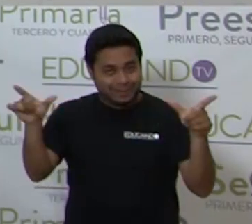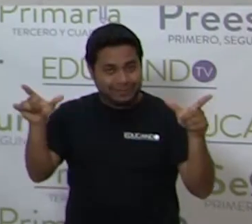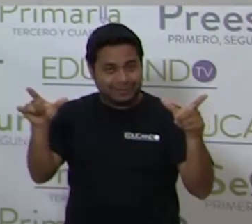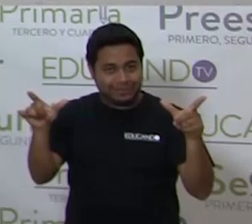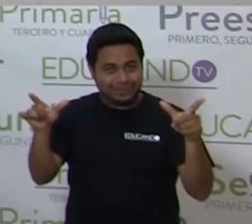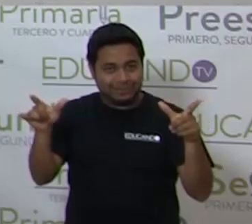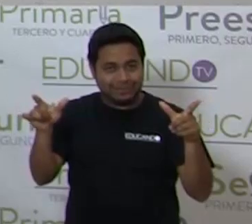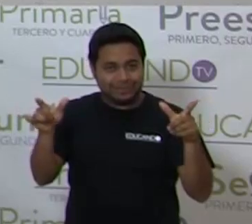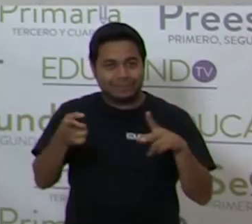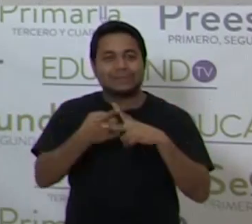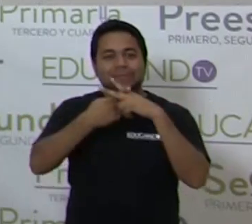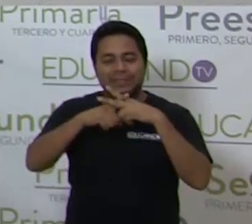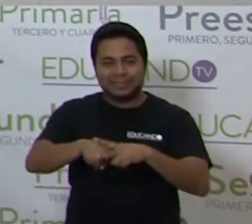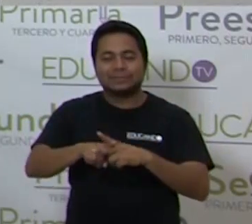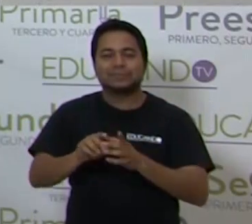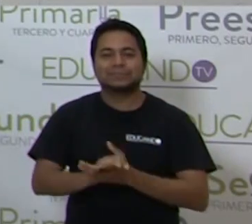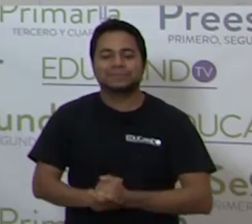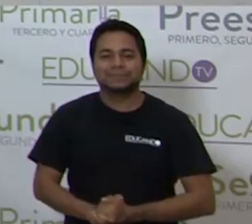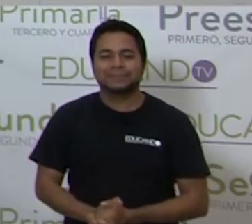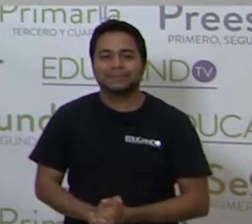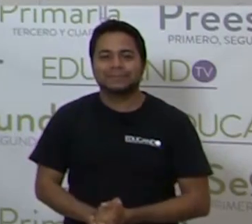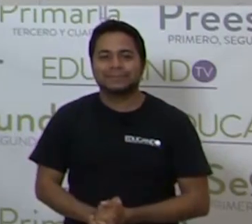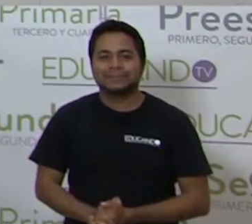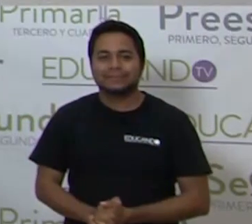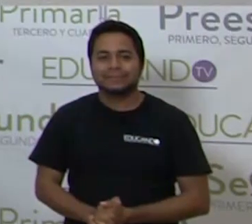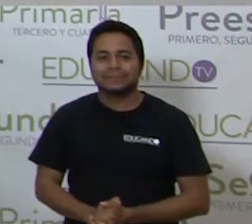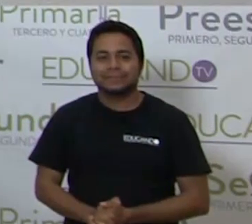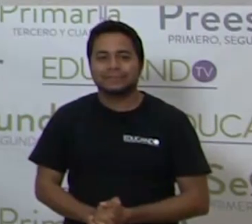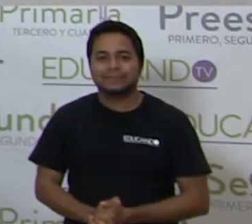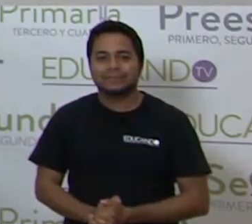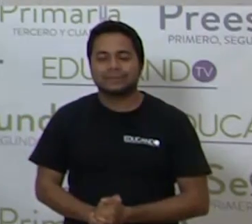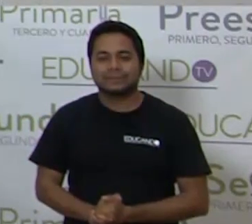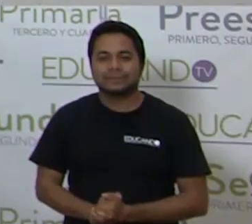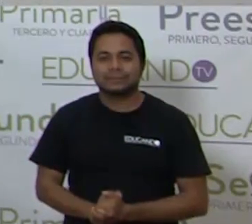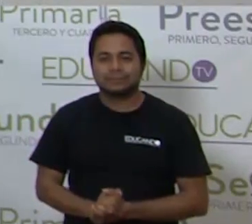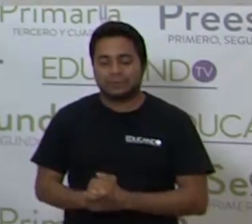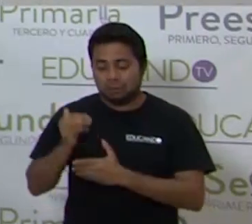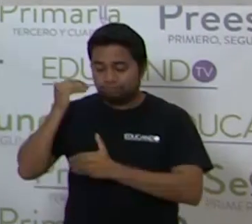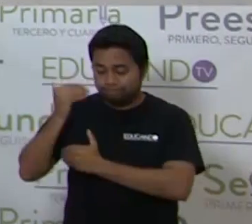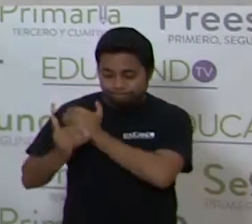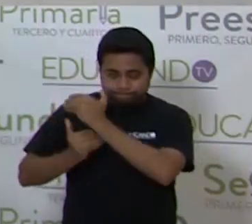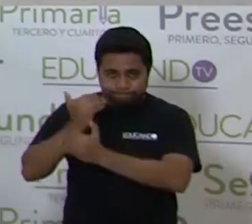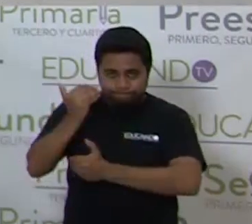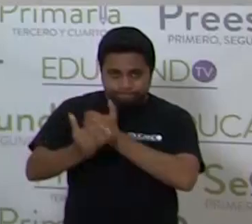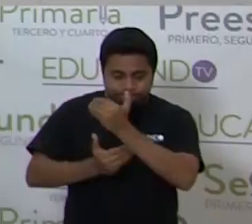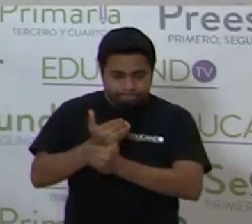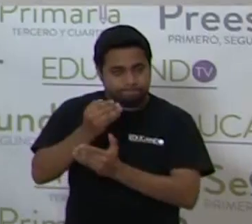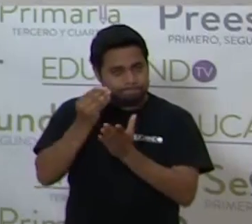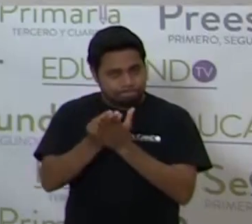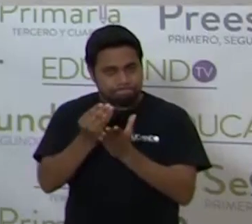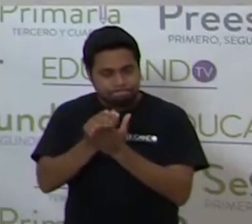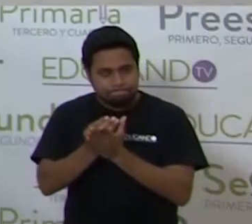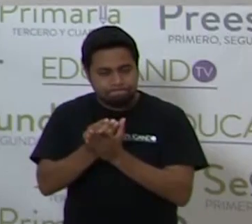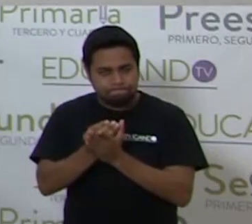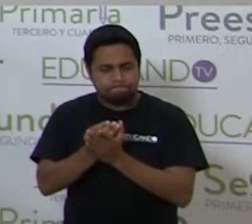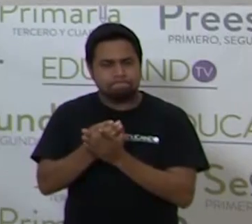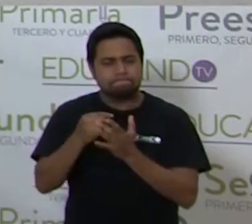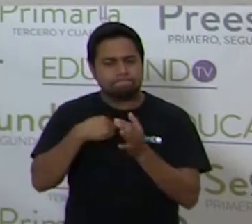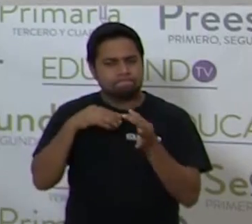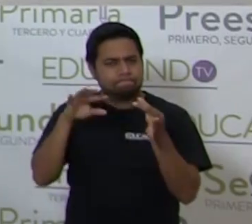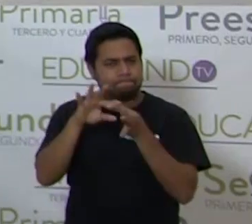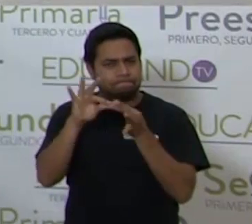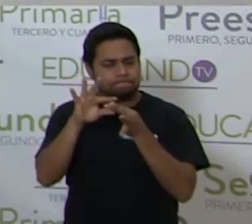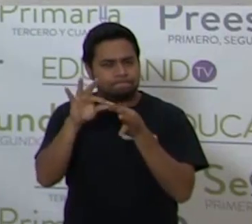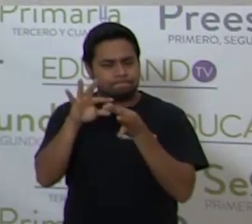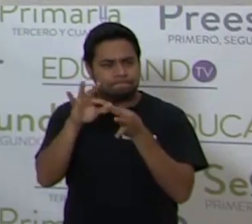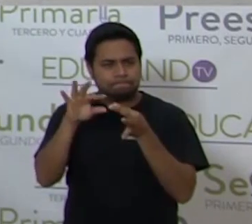listos? Comenzamos. A lo largo de todas estas sesiones hemos trabajado referente a lo que son